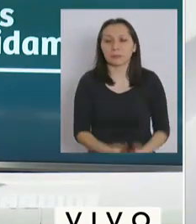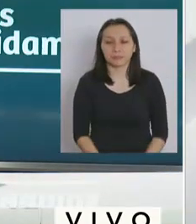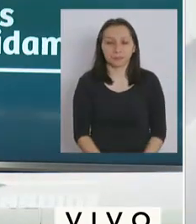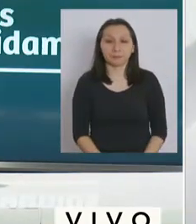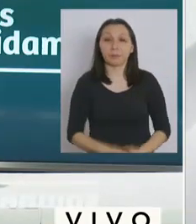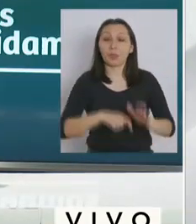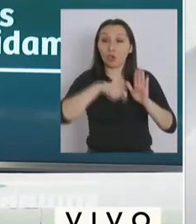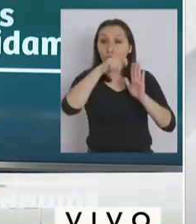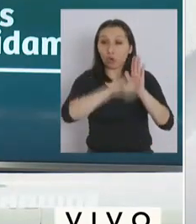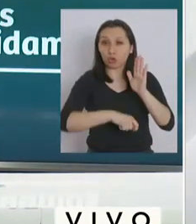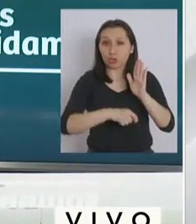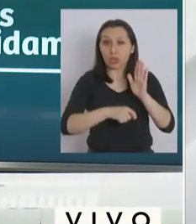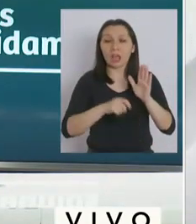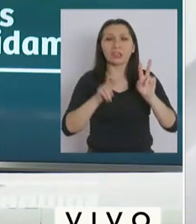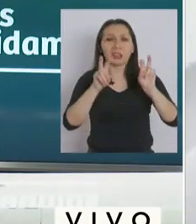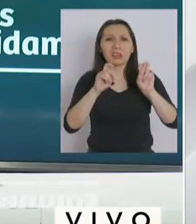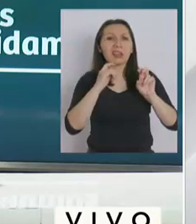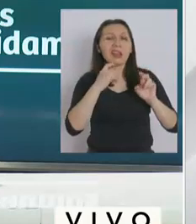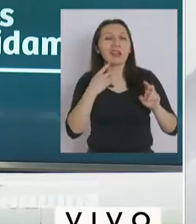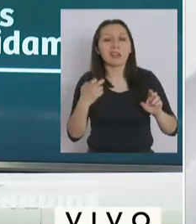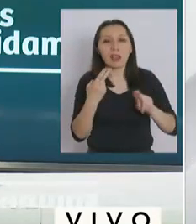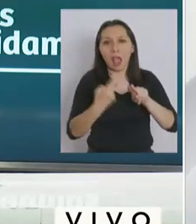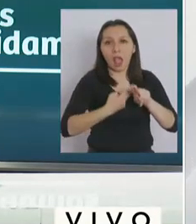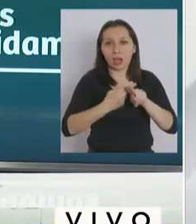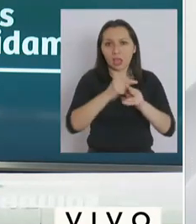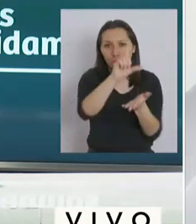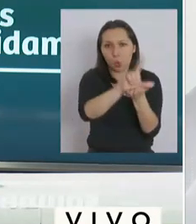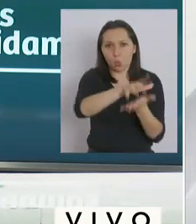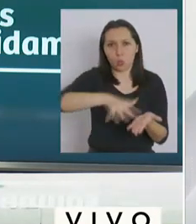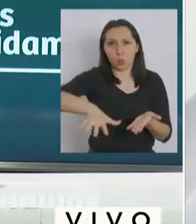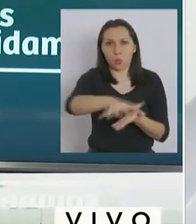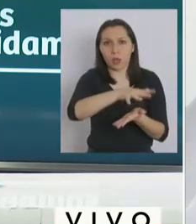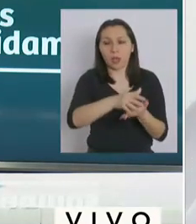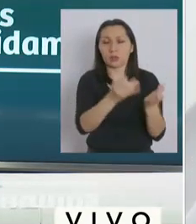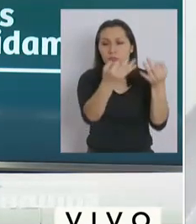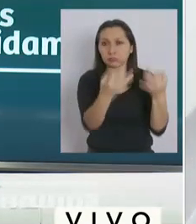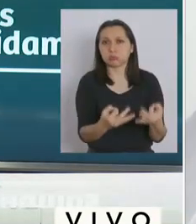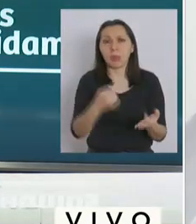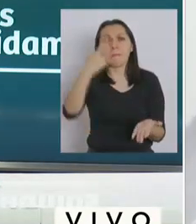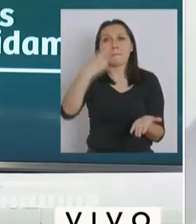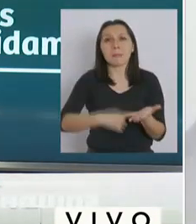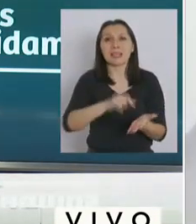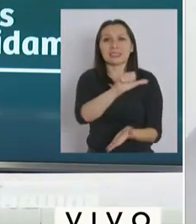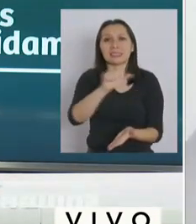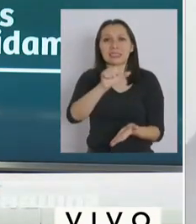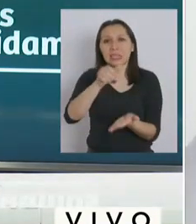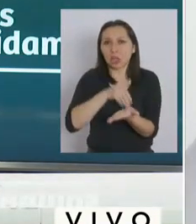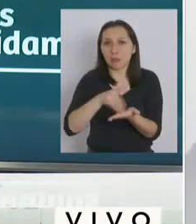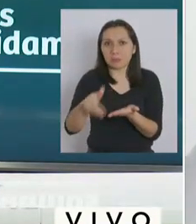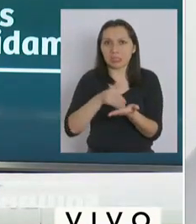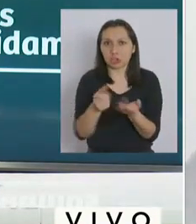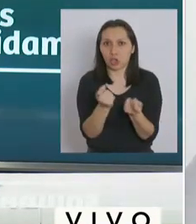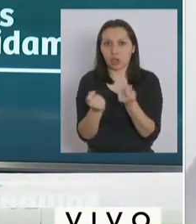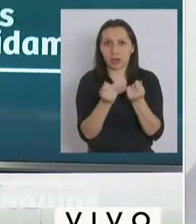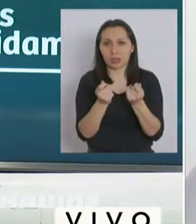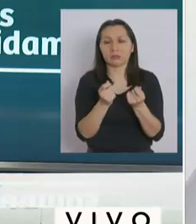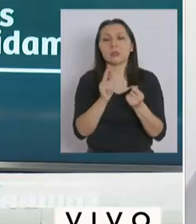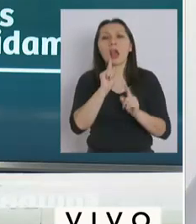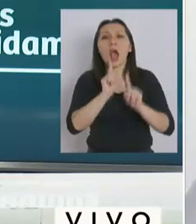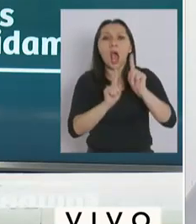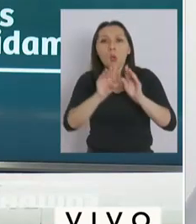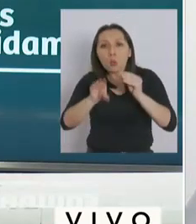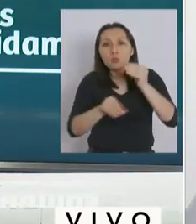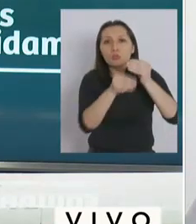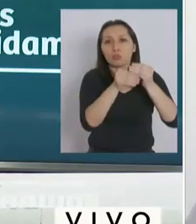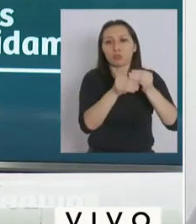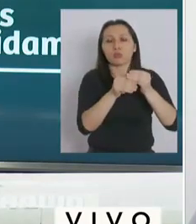El contrato considera el arriendo del espacio, son las cifras 1.600 millones de pesos y tiene algunos